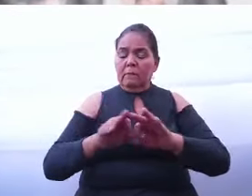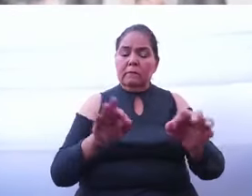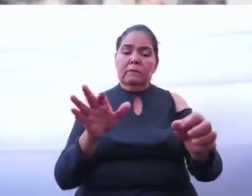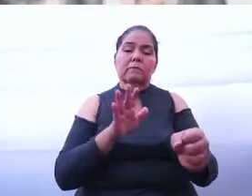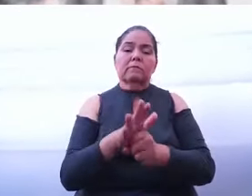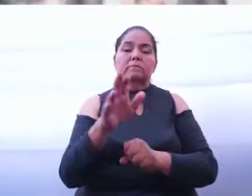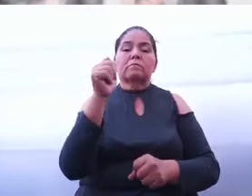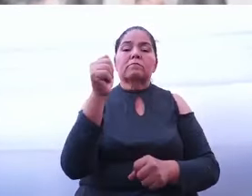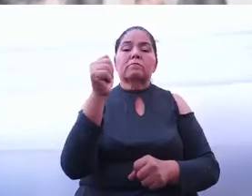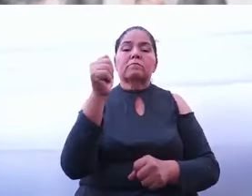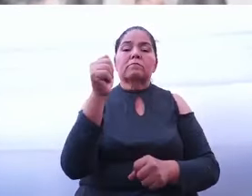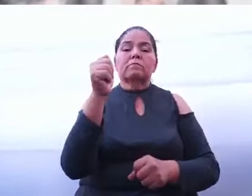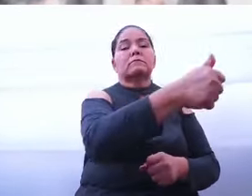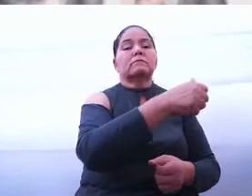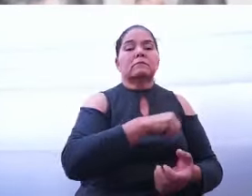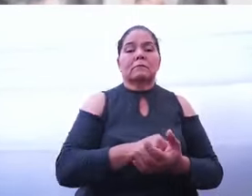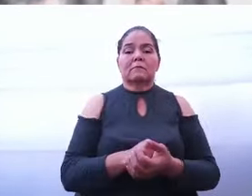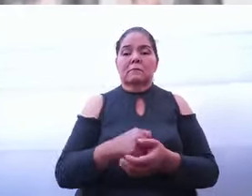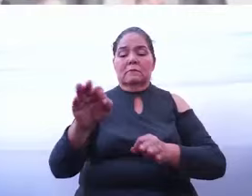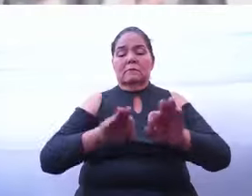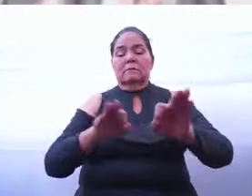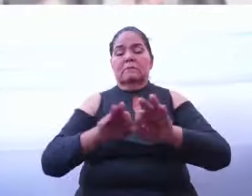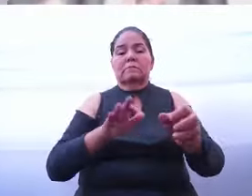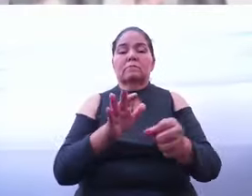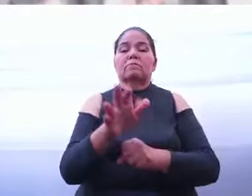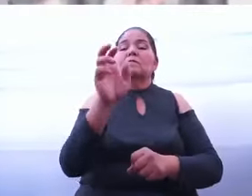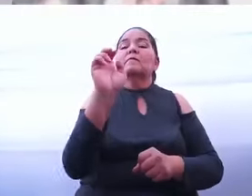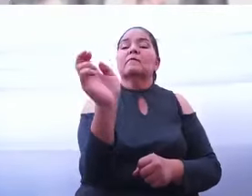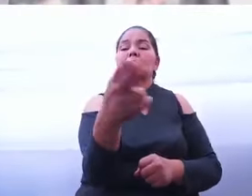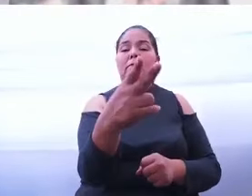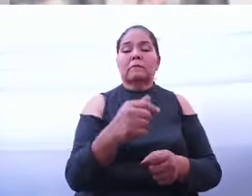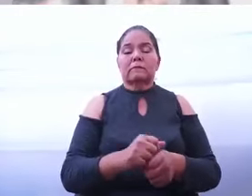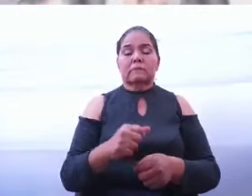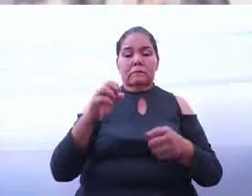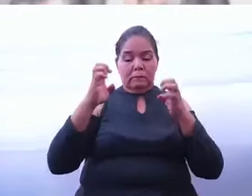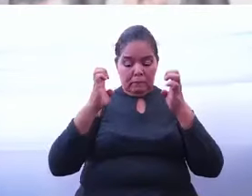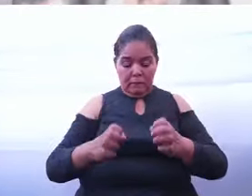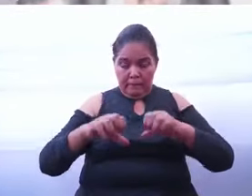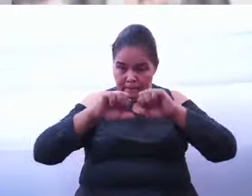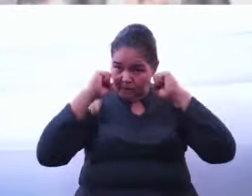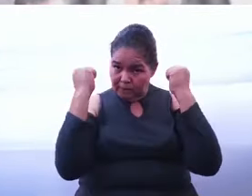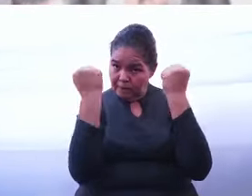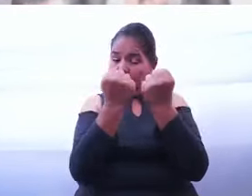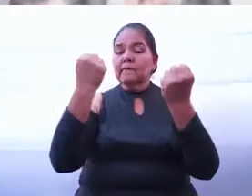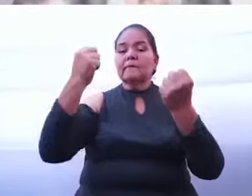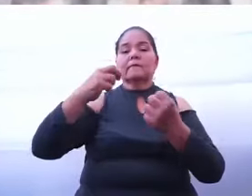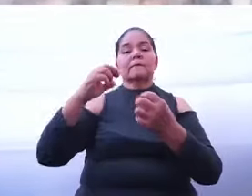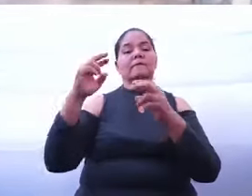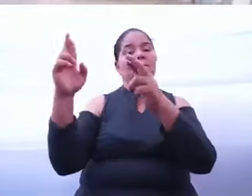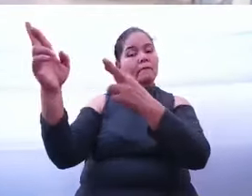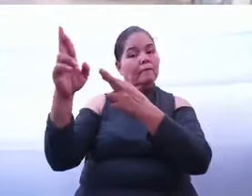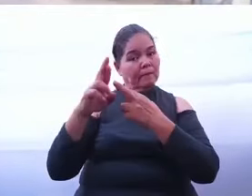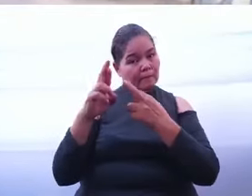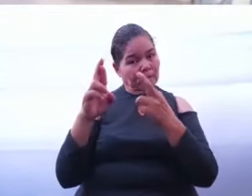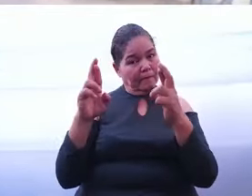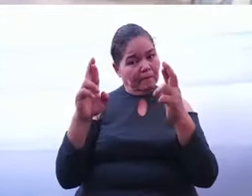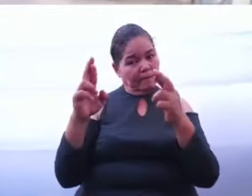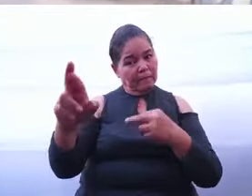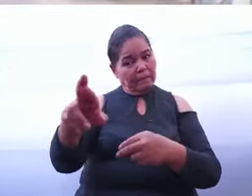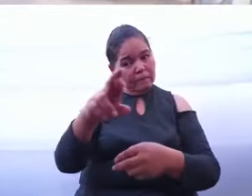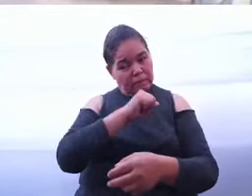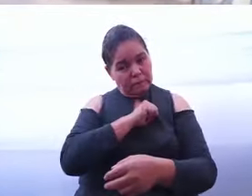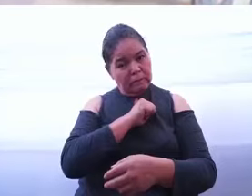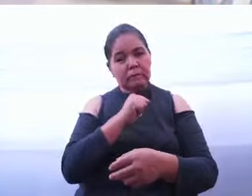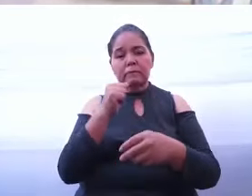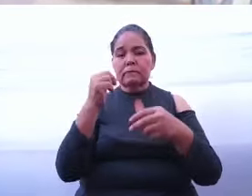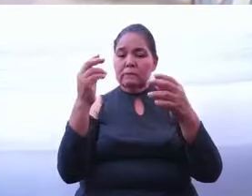la gente de este municipio. Y yo estoy segura que vamos a recuperar la paz para este municipio.